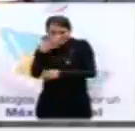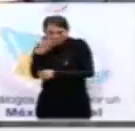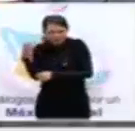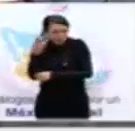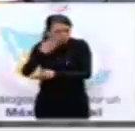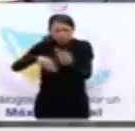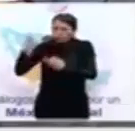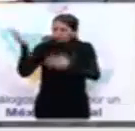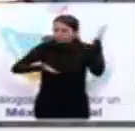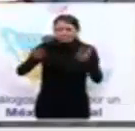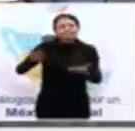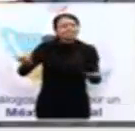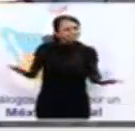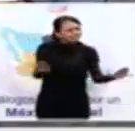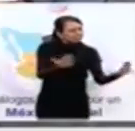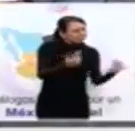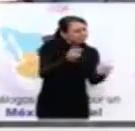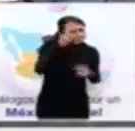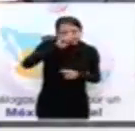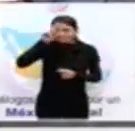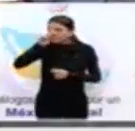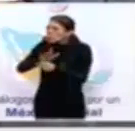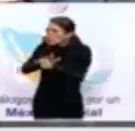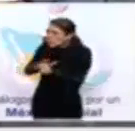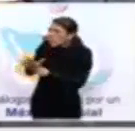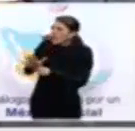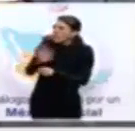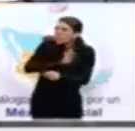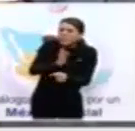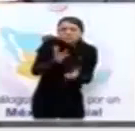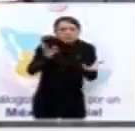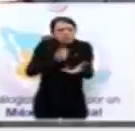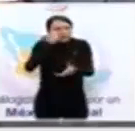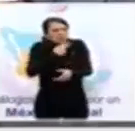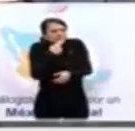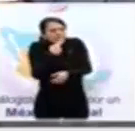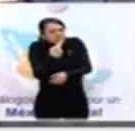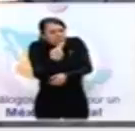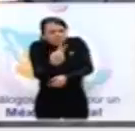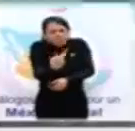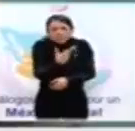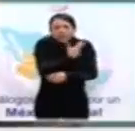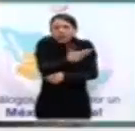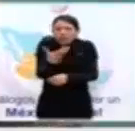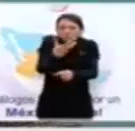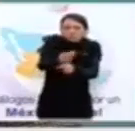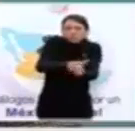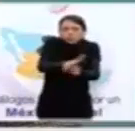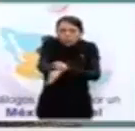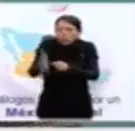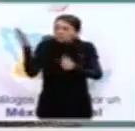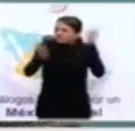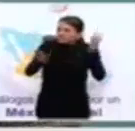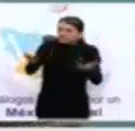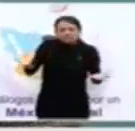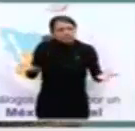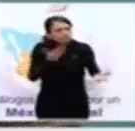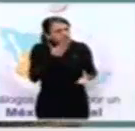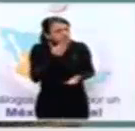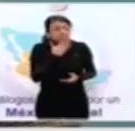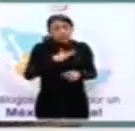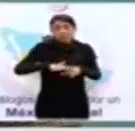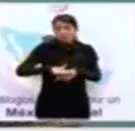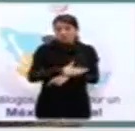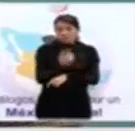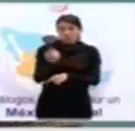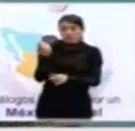cómo ir mejorando esto. ¿Qué tipo de financiamiento que requerimos? La vocación productiva en nuestro país la hemos